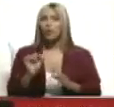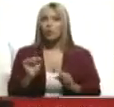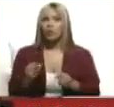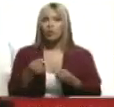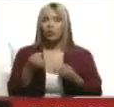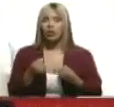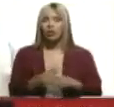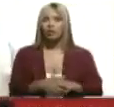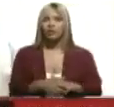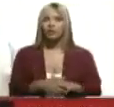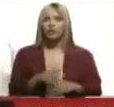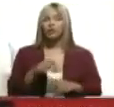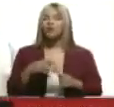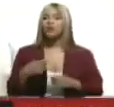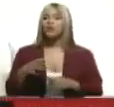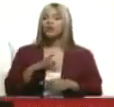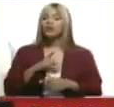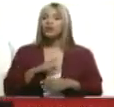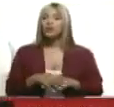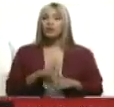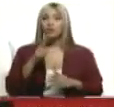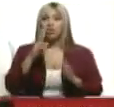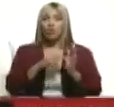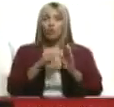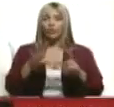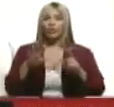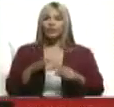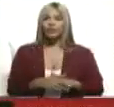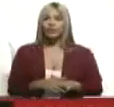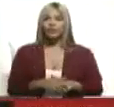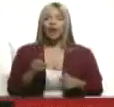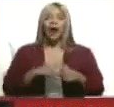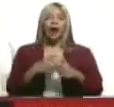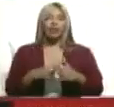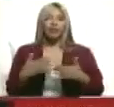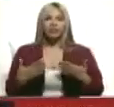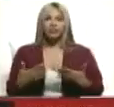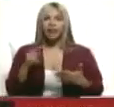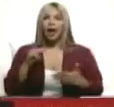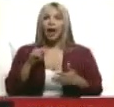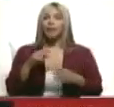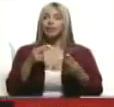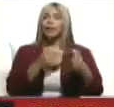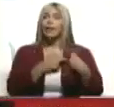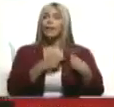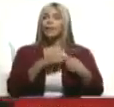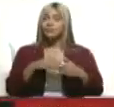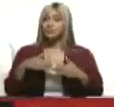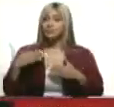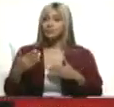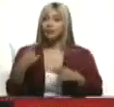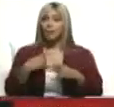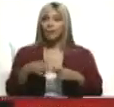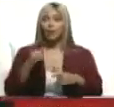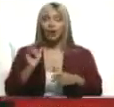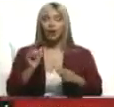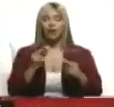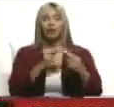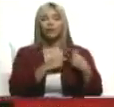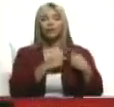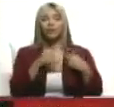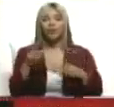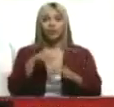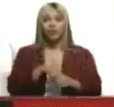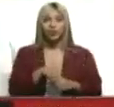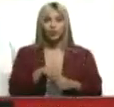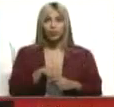bloqueo de los activos de Citgo desde el 2017. Entonces, esas son las responsabilidades fuera, pero hay responsabilidades internas.